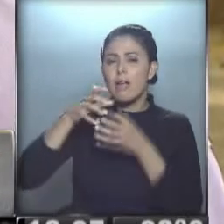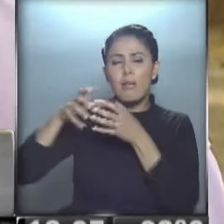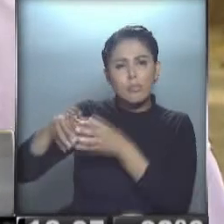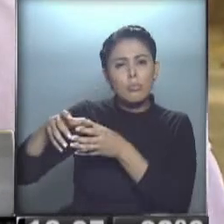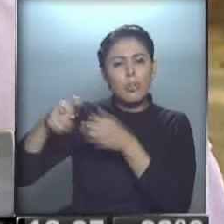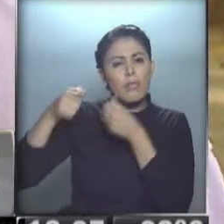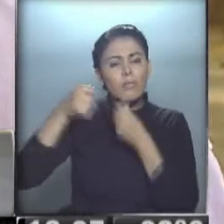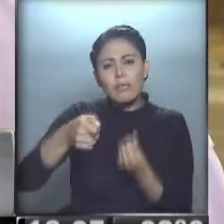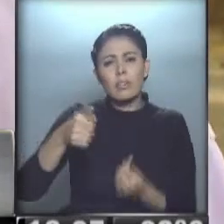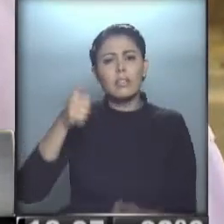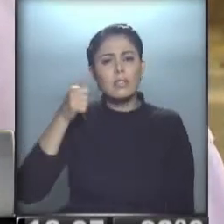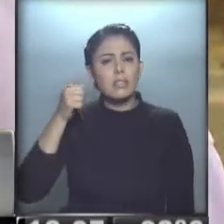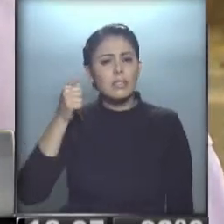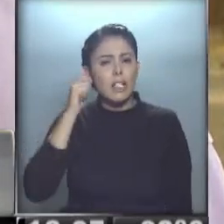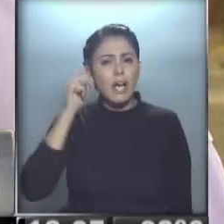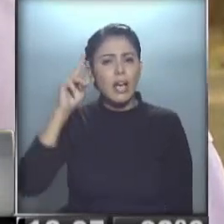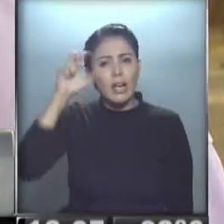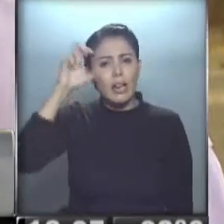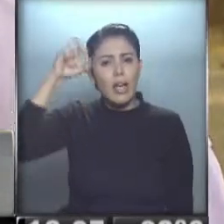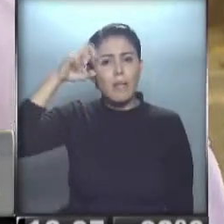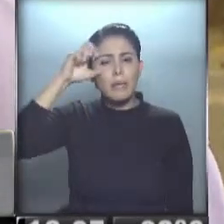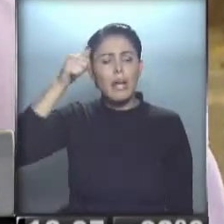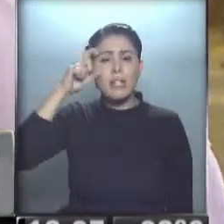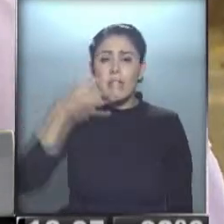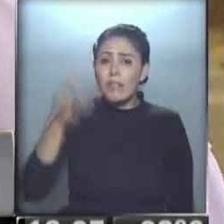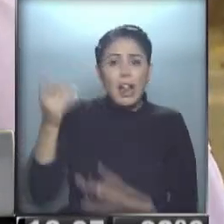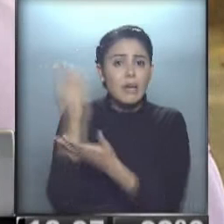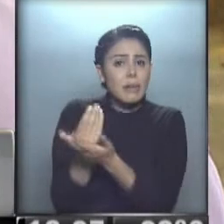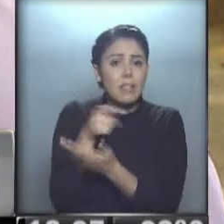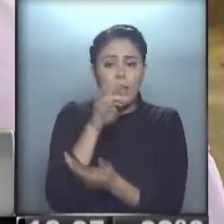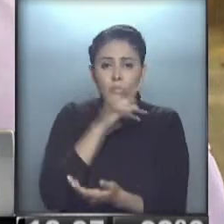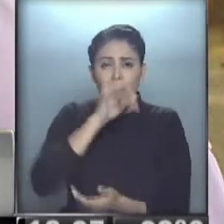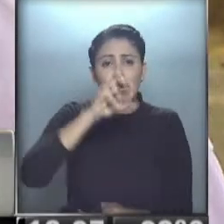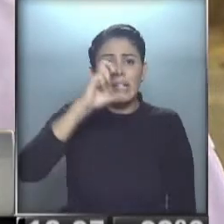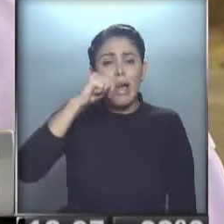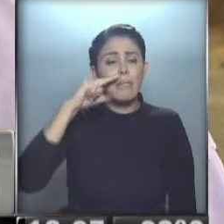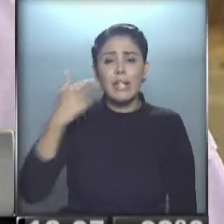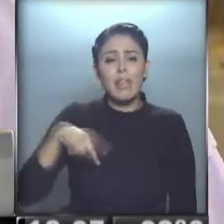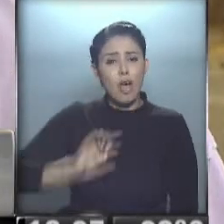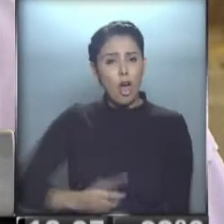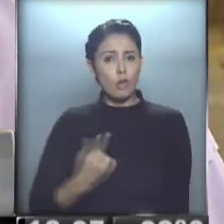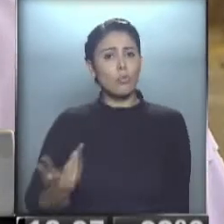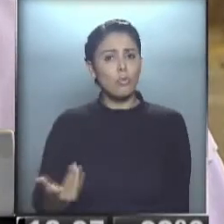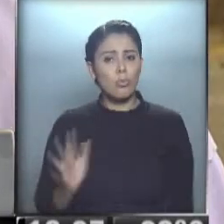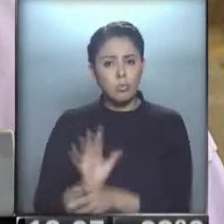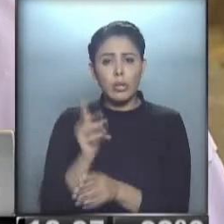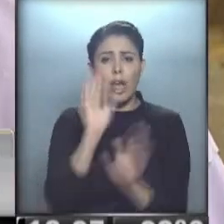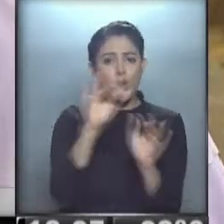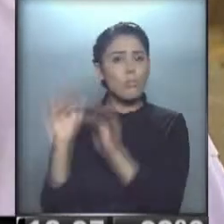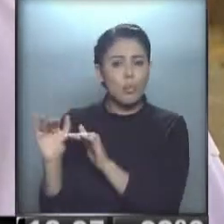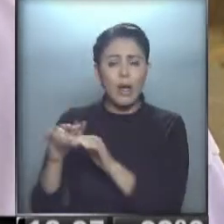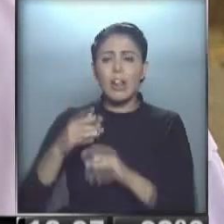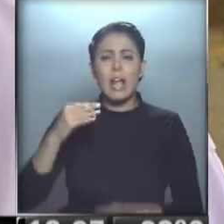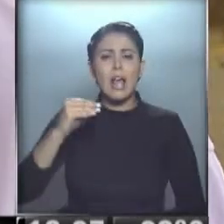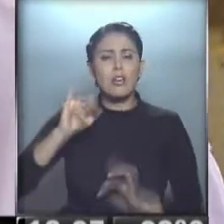todo limpieza gente que realmente representa camila y que son quienes tendrían que estar tan orgullosos porque son como camila esos chicos